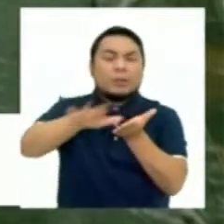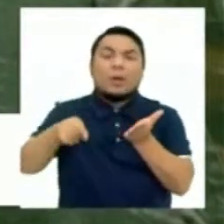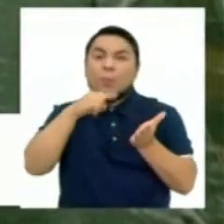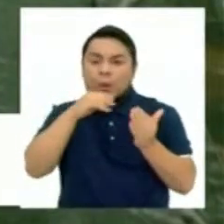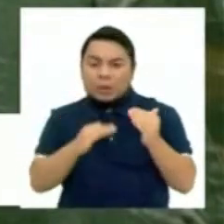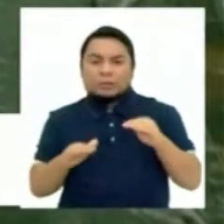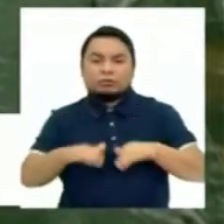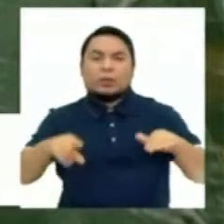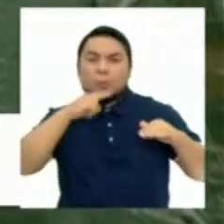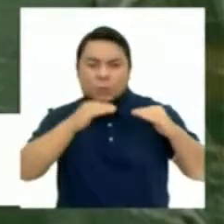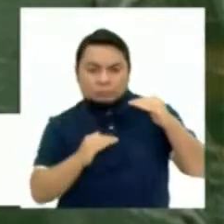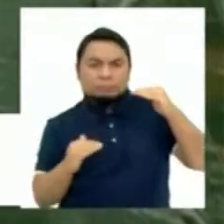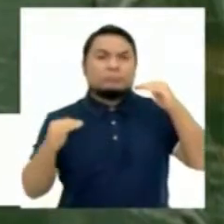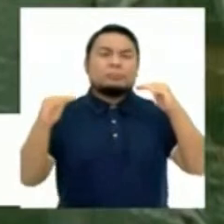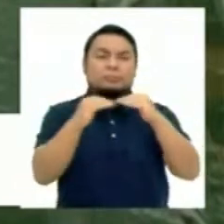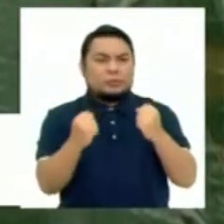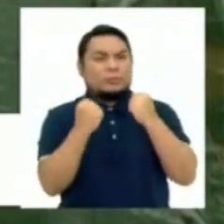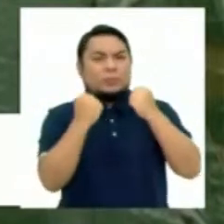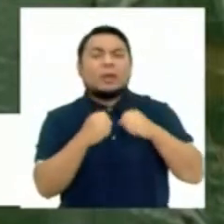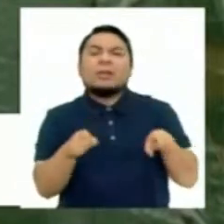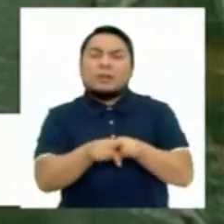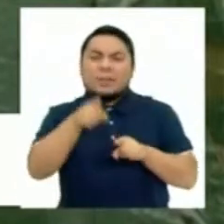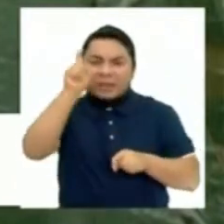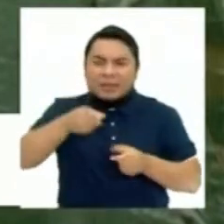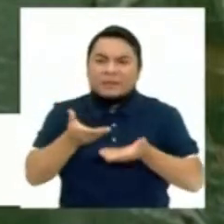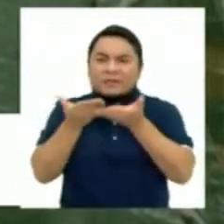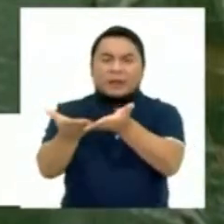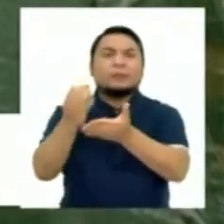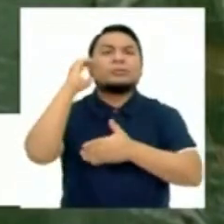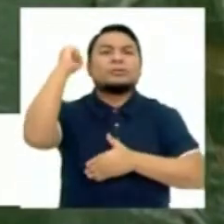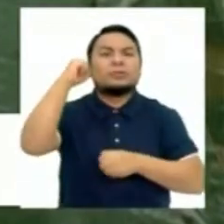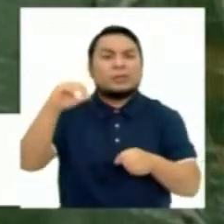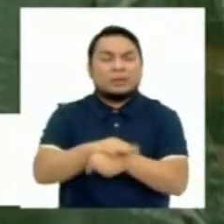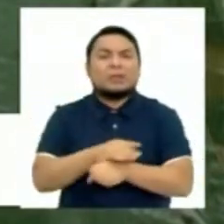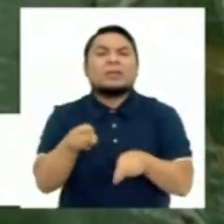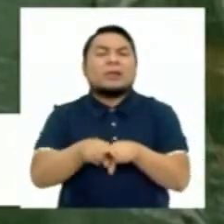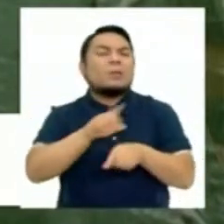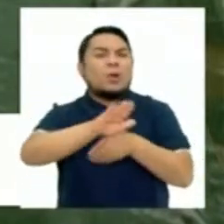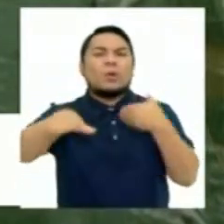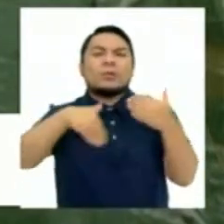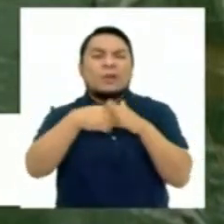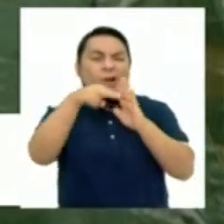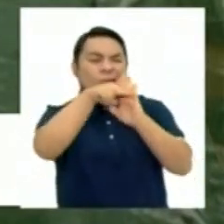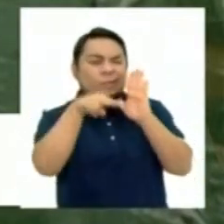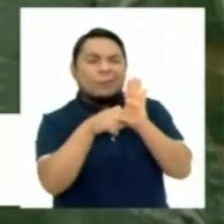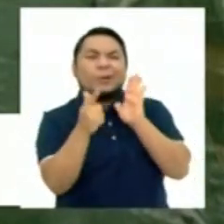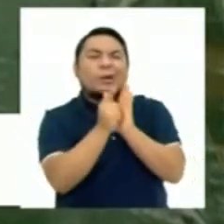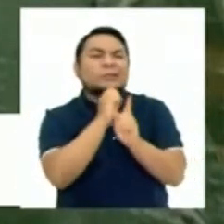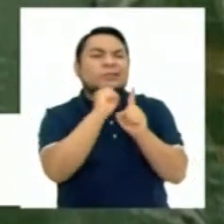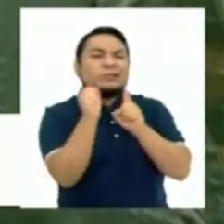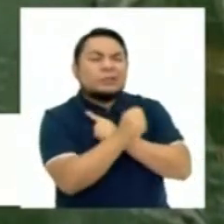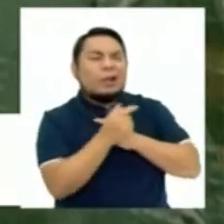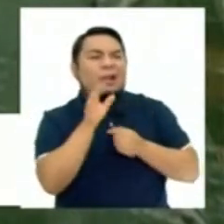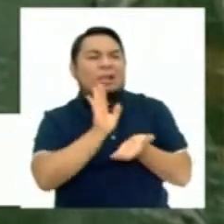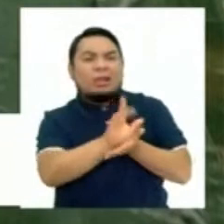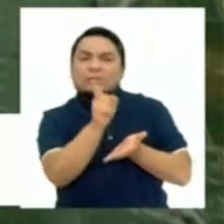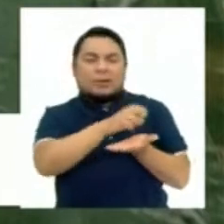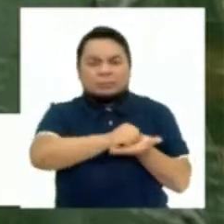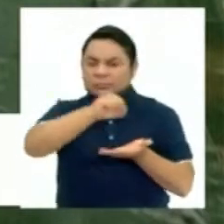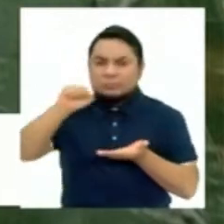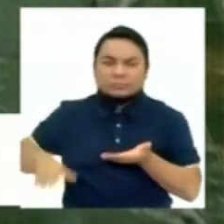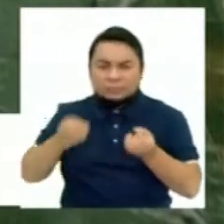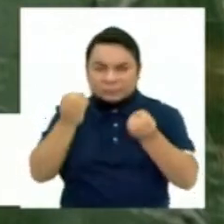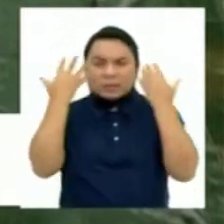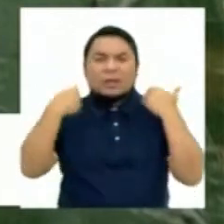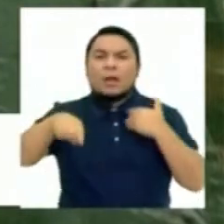las niñas. Debemos garantizar plenamente sus derechos y eliminar toda norma y práctica social discriminatoria